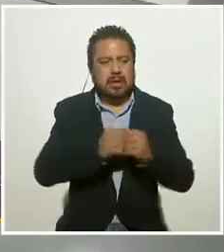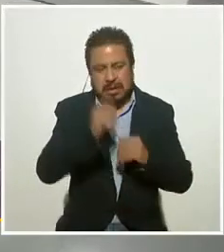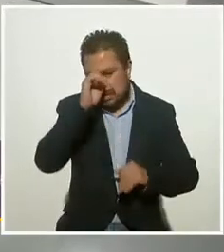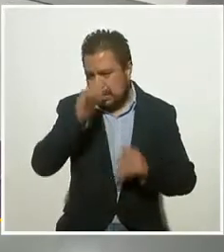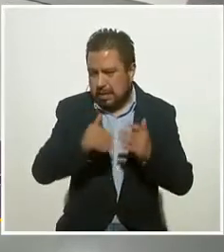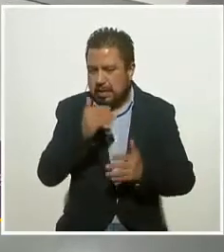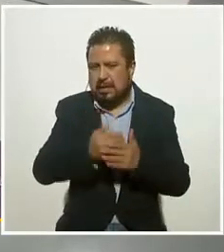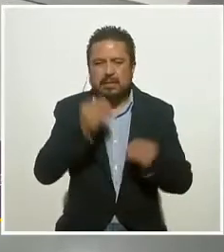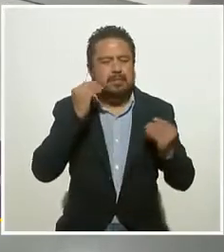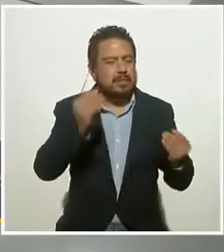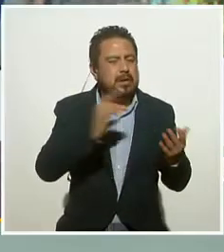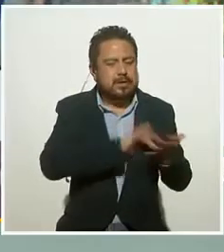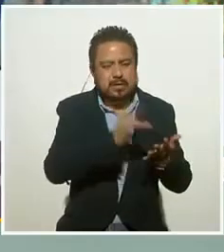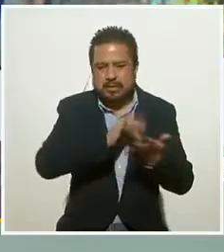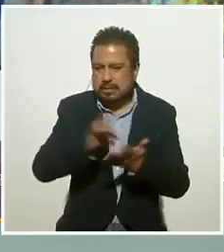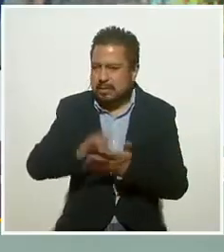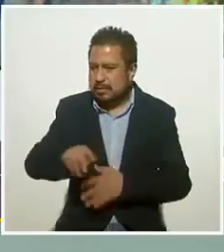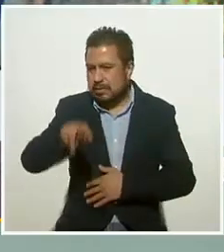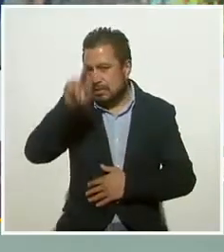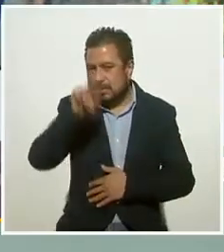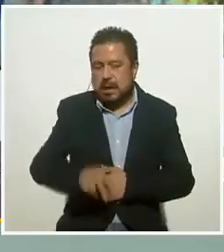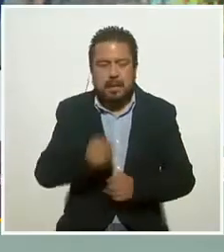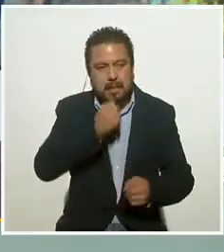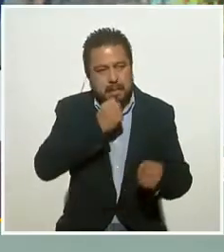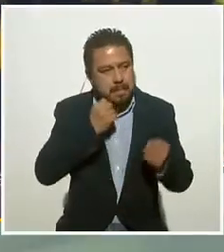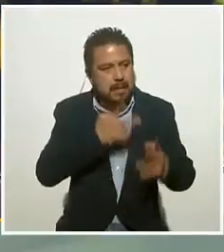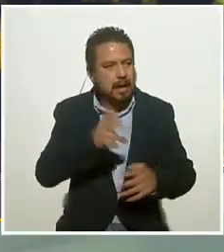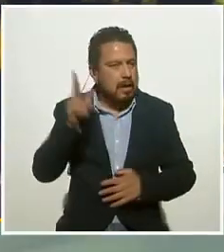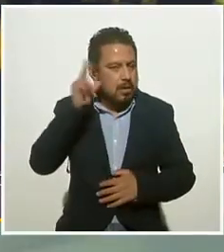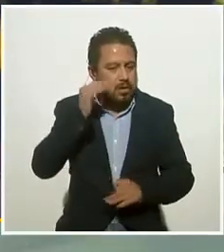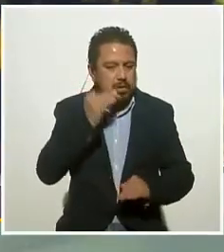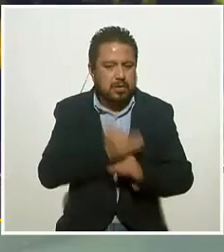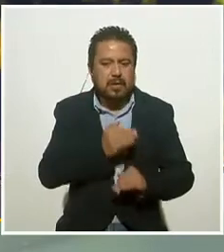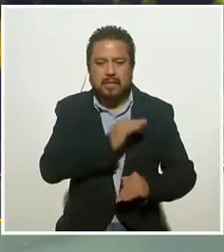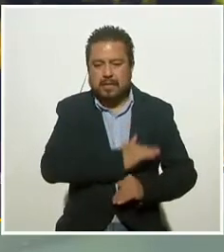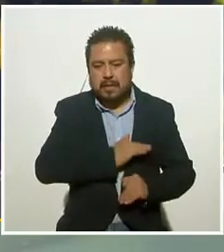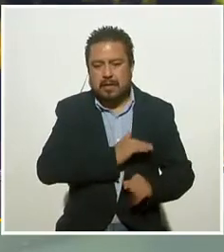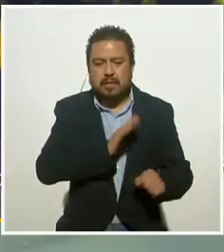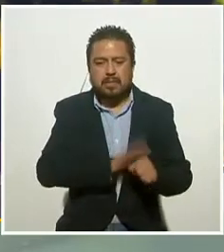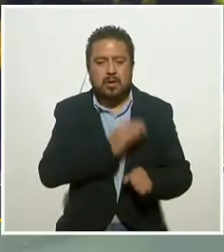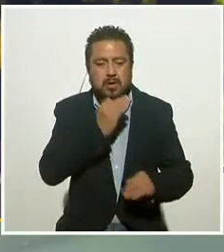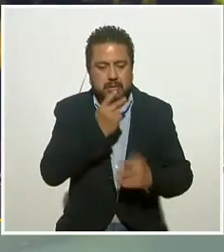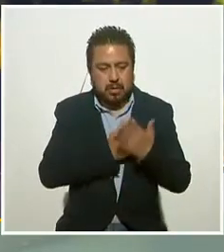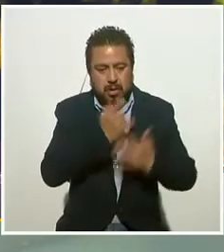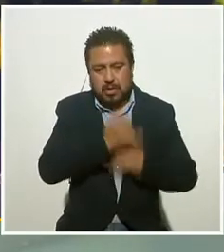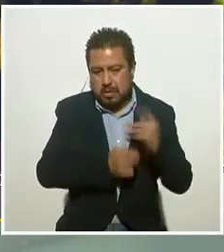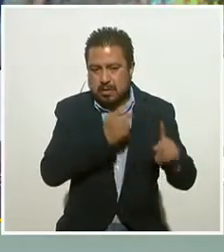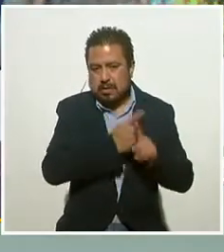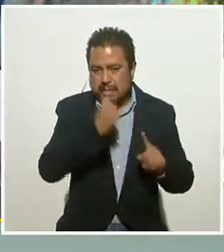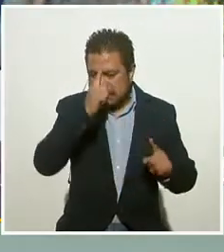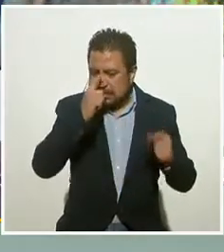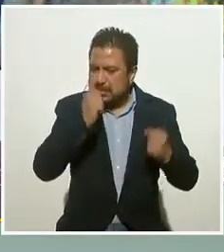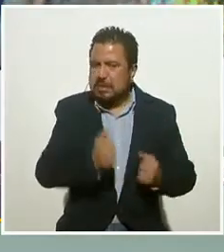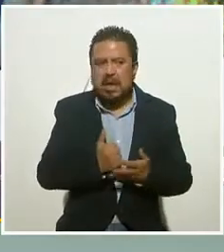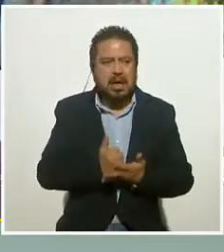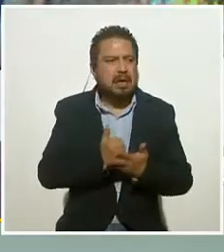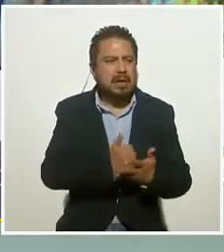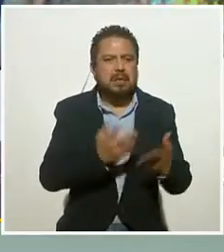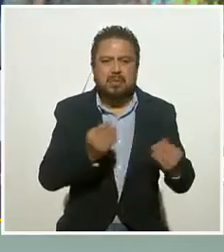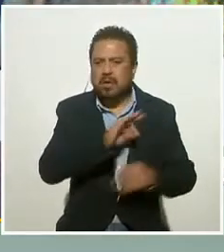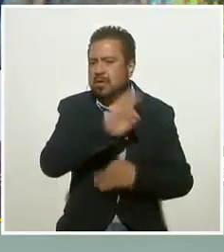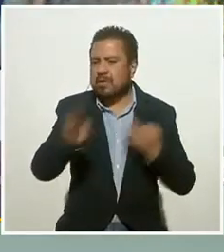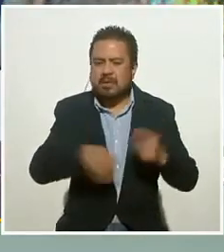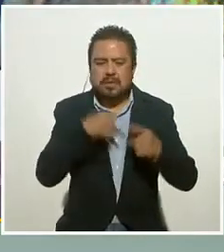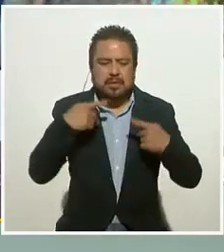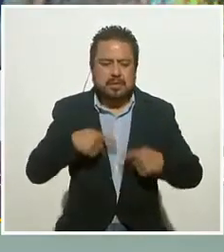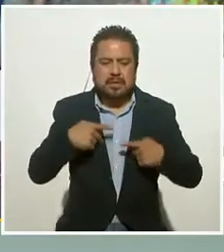comentario. Muchísimas gracias. La verdad estuvo padrísimo escucharte. Felicidades por este proyecto y yo estoy segura que va a ayudar muchísimo a todas las